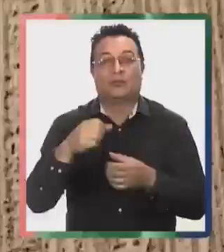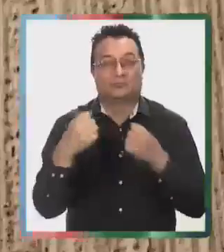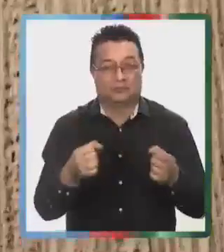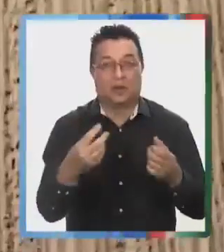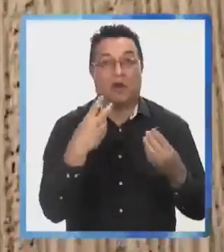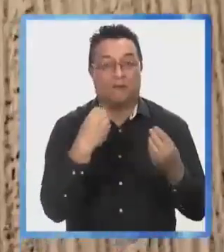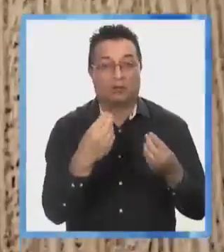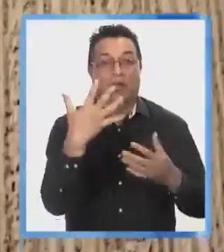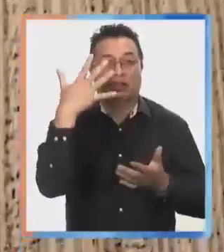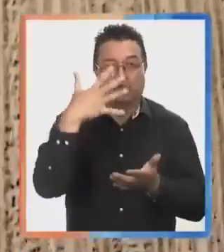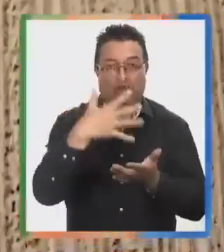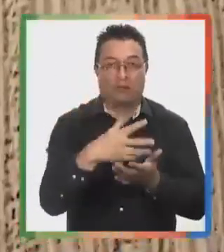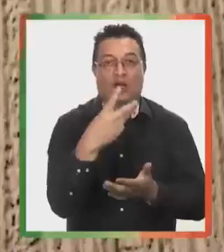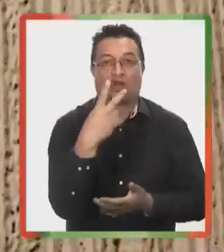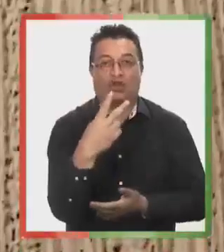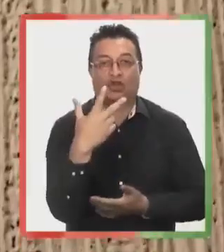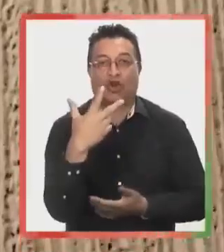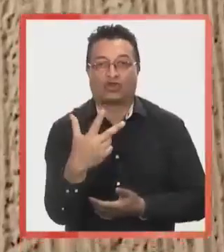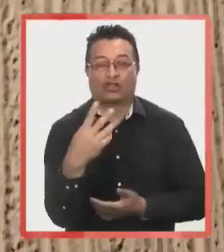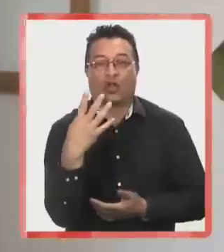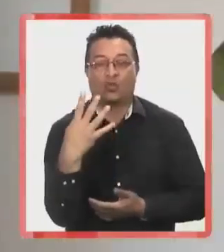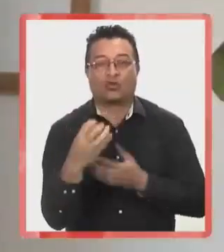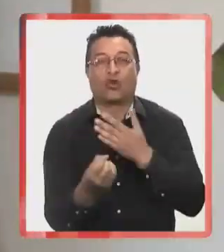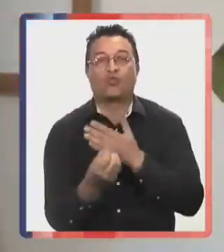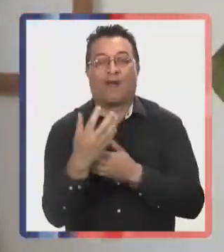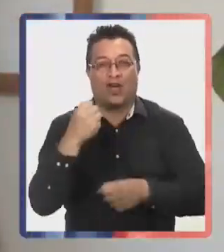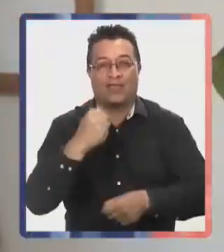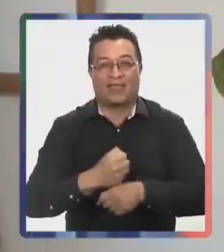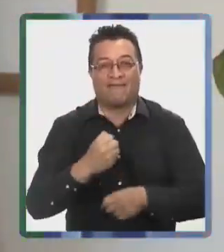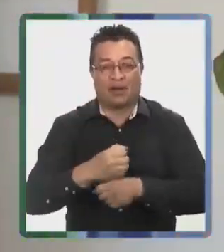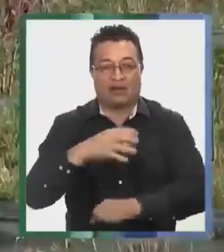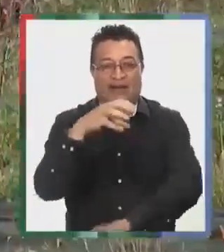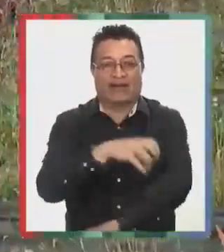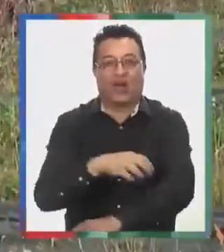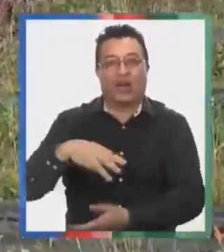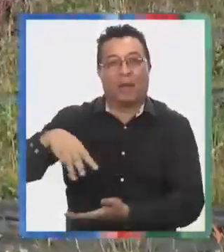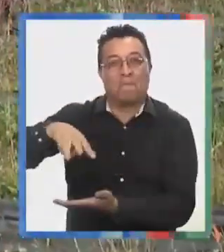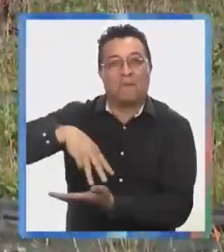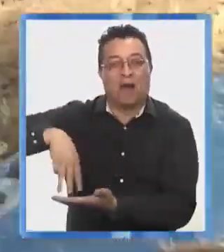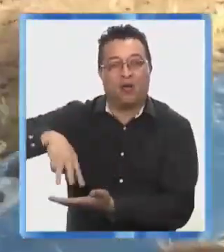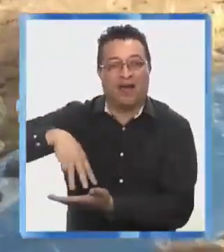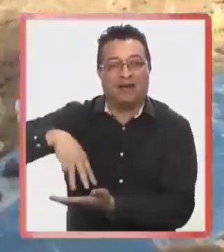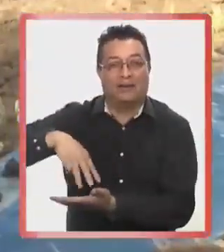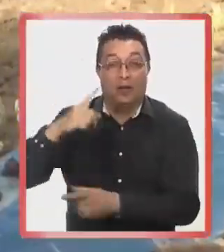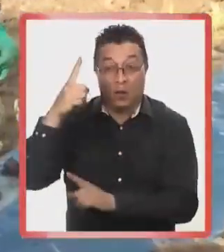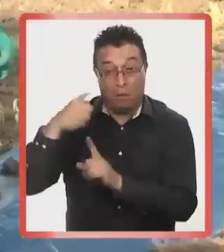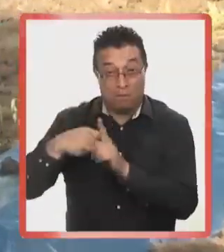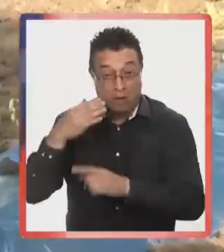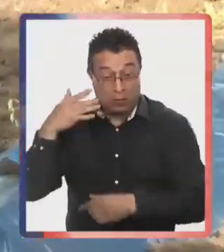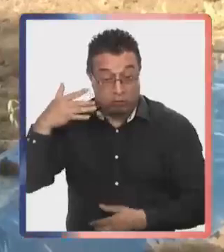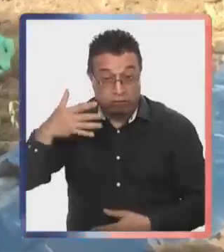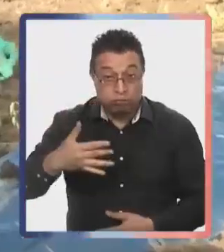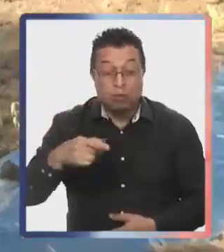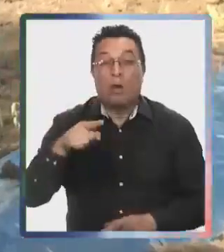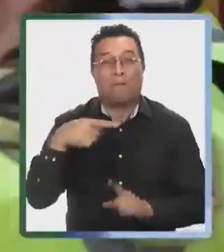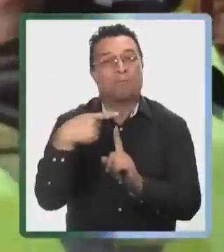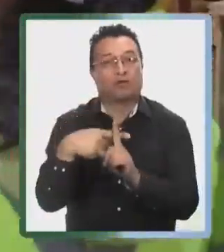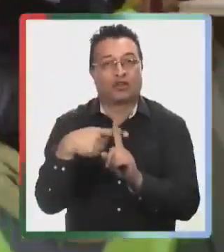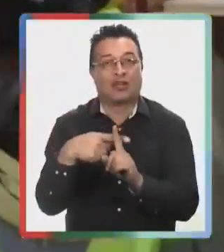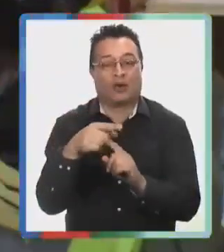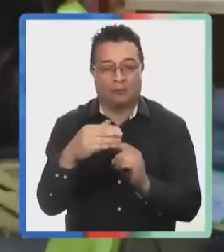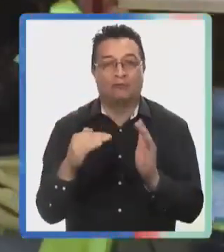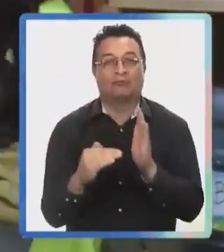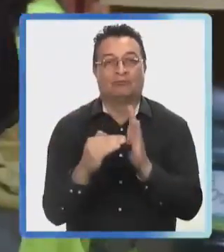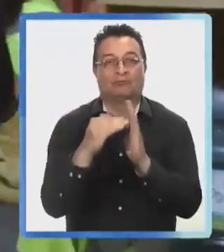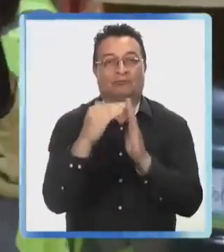traducen a 25.284 nuevos empleos en la región del Maule. En el último mes, algo positivo, hay una recuperación